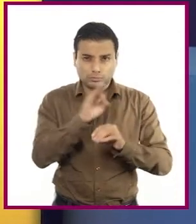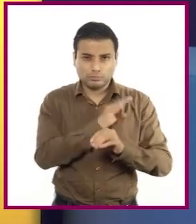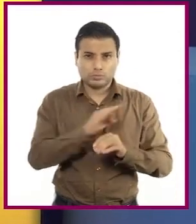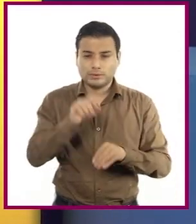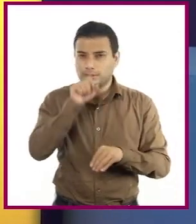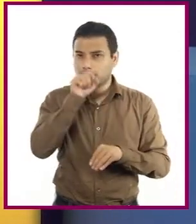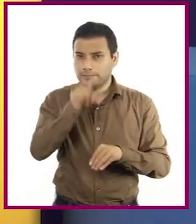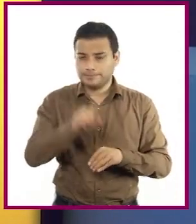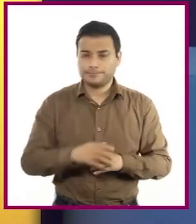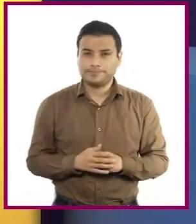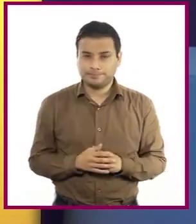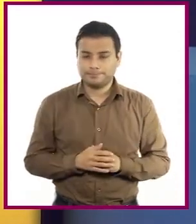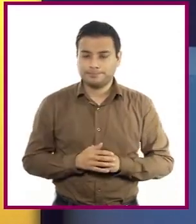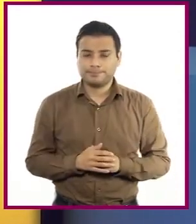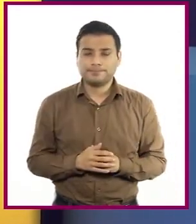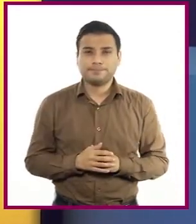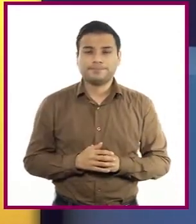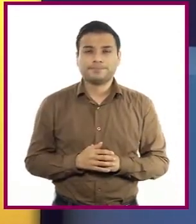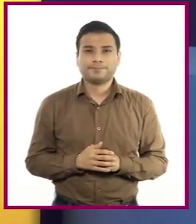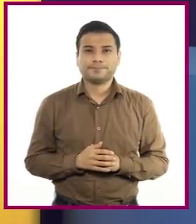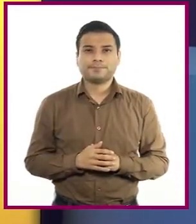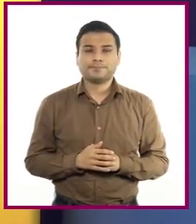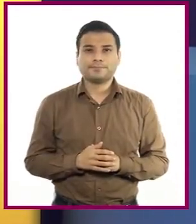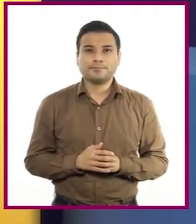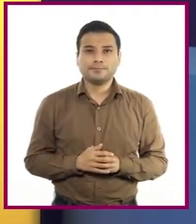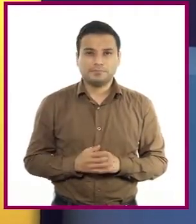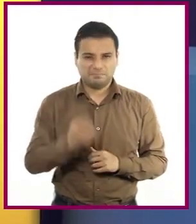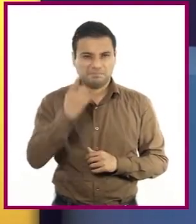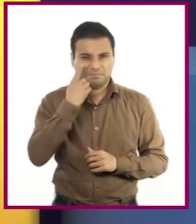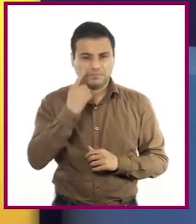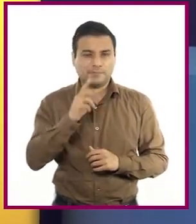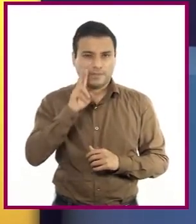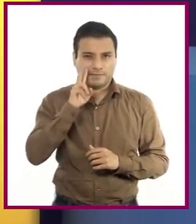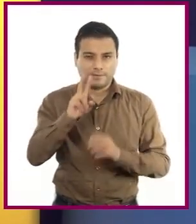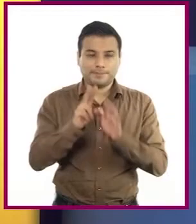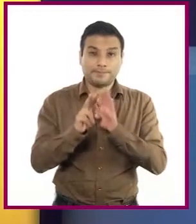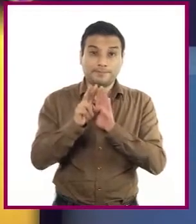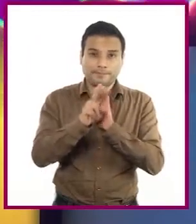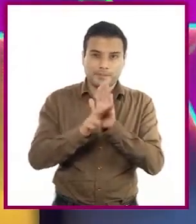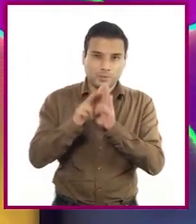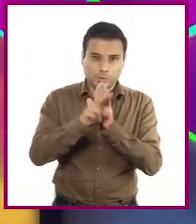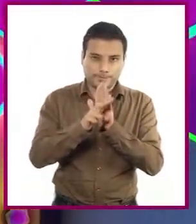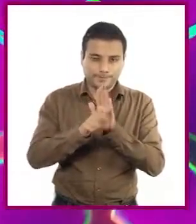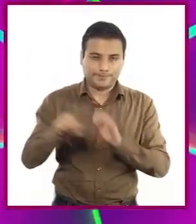tarjetas cortadas de manera proporcional. Veamos el siguiente video.